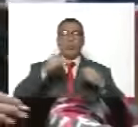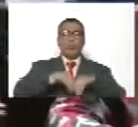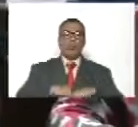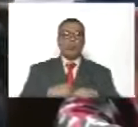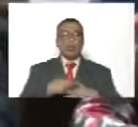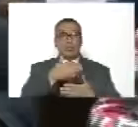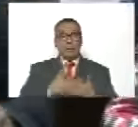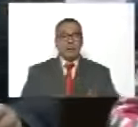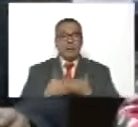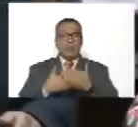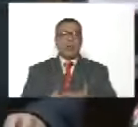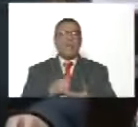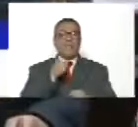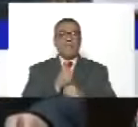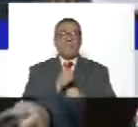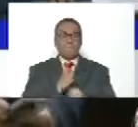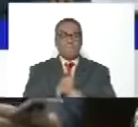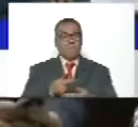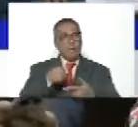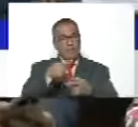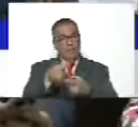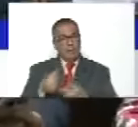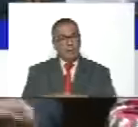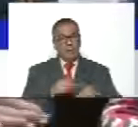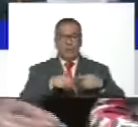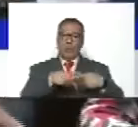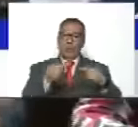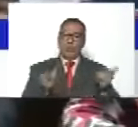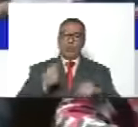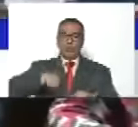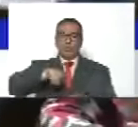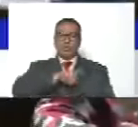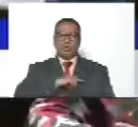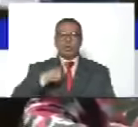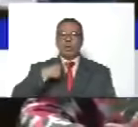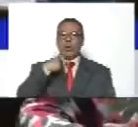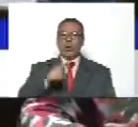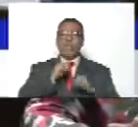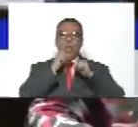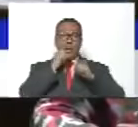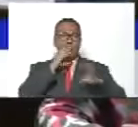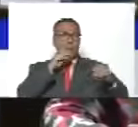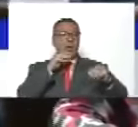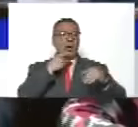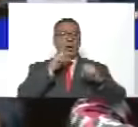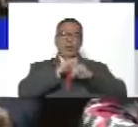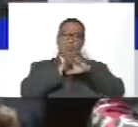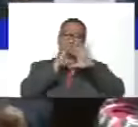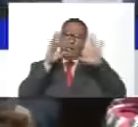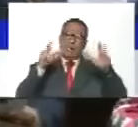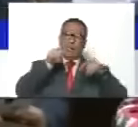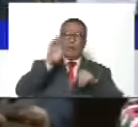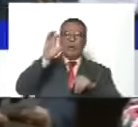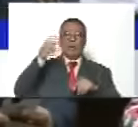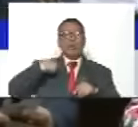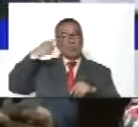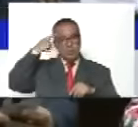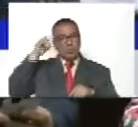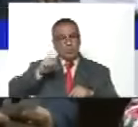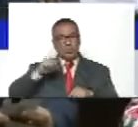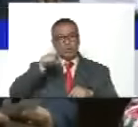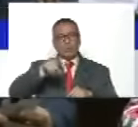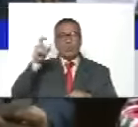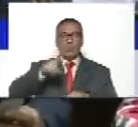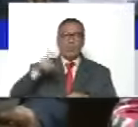rendir cuentas sobre financiamientos públicos? Si nosotros tenemos que hablarle claro al país, nosotros decimos sí, nosotros creemos que